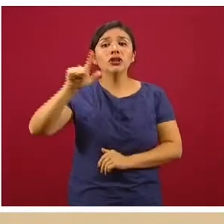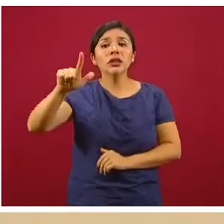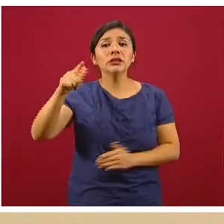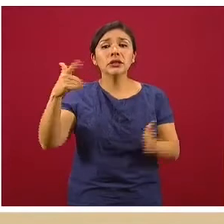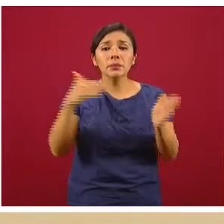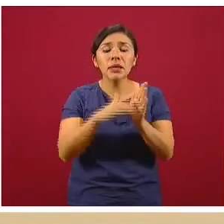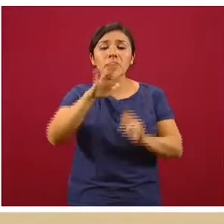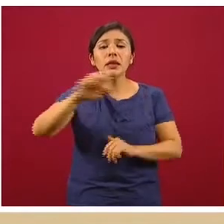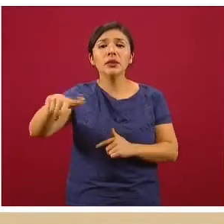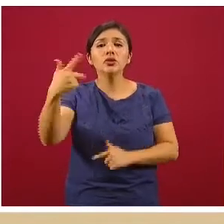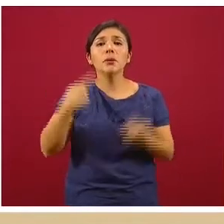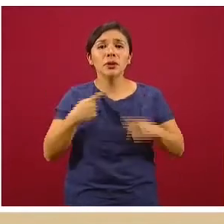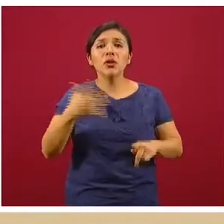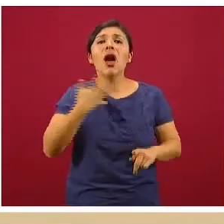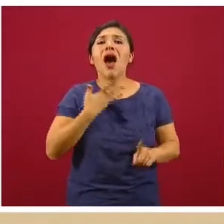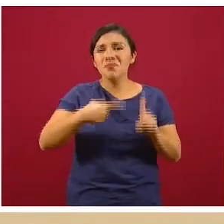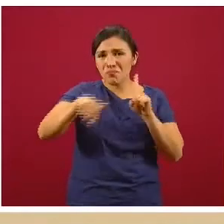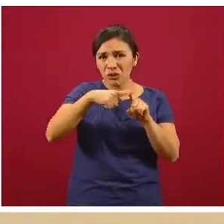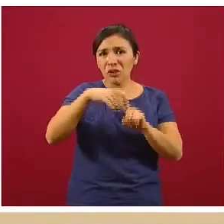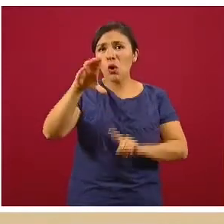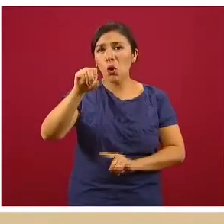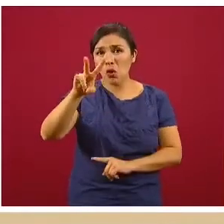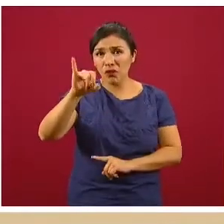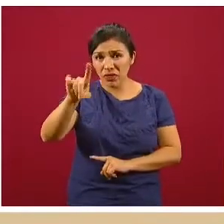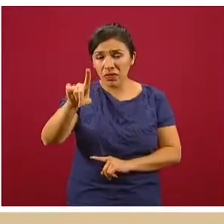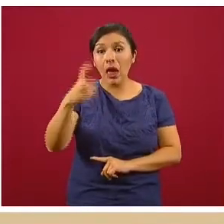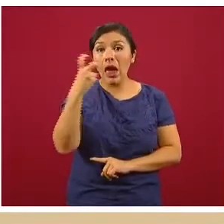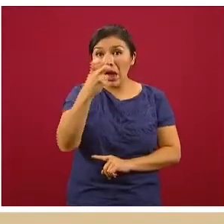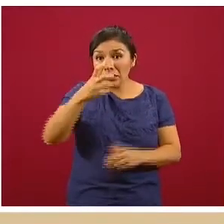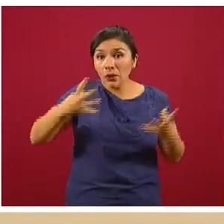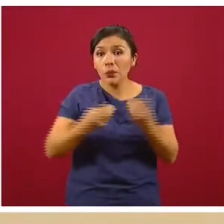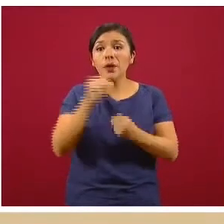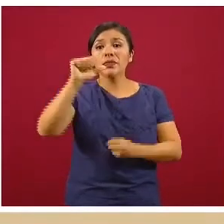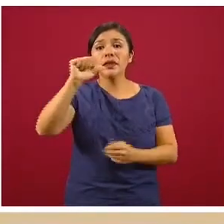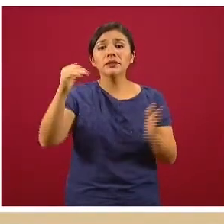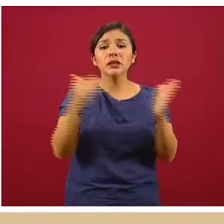87.512 personas han sido confirmadas con COVID, de ellas